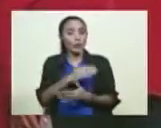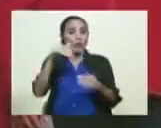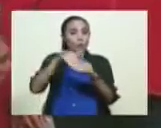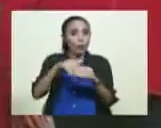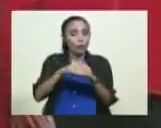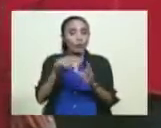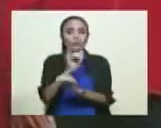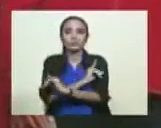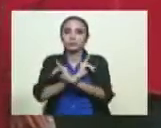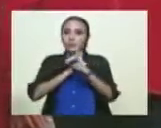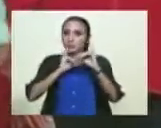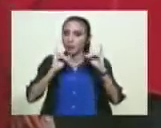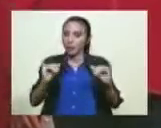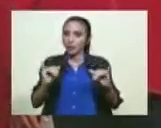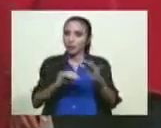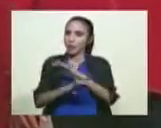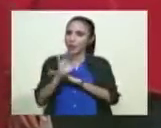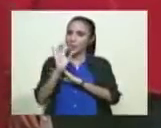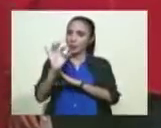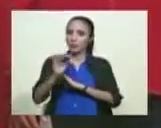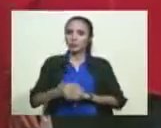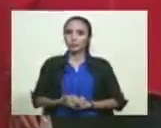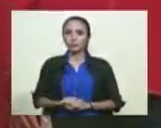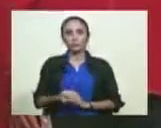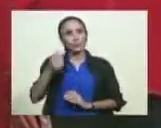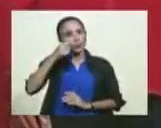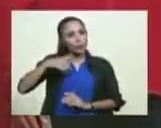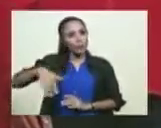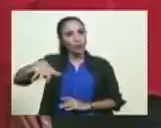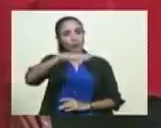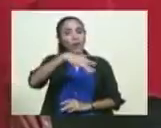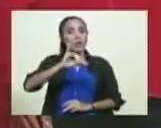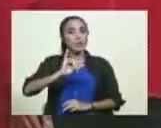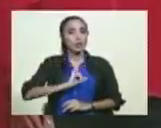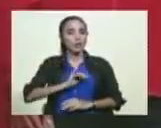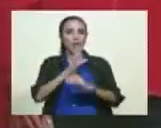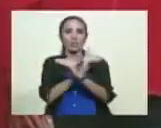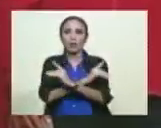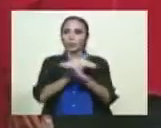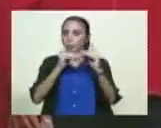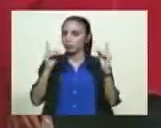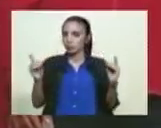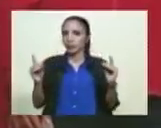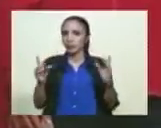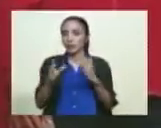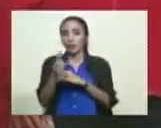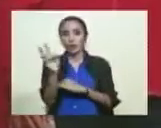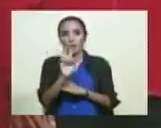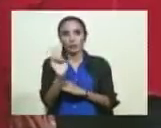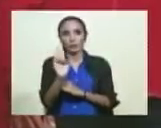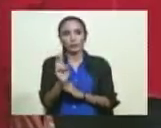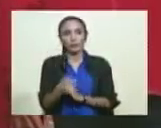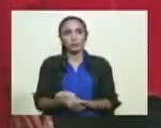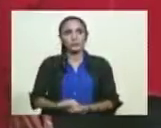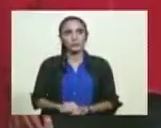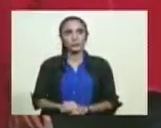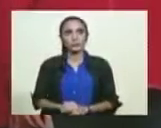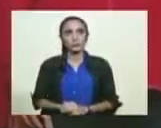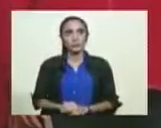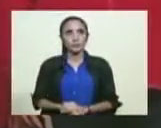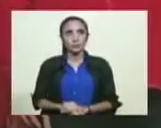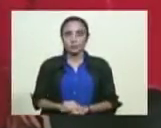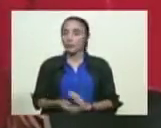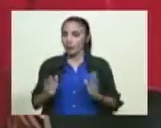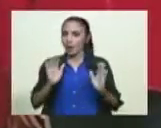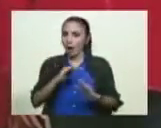la independencia, la soberanía y la democracia de Venezuela. Lo podemos hacer